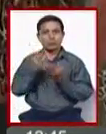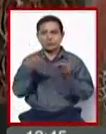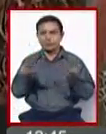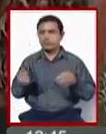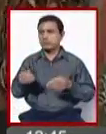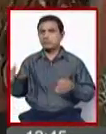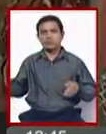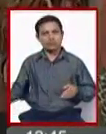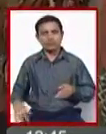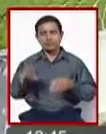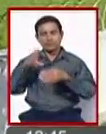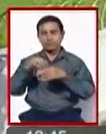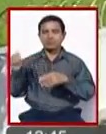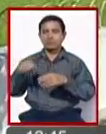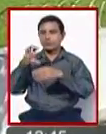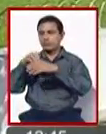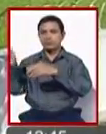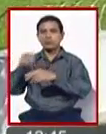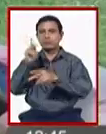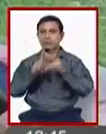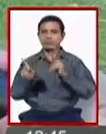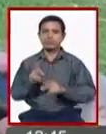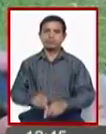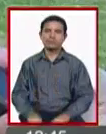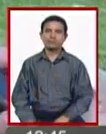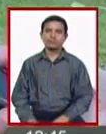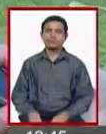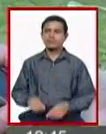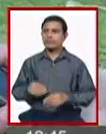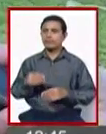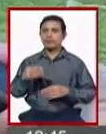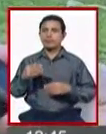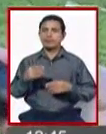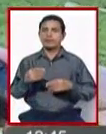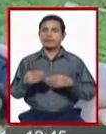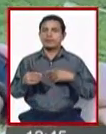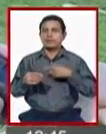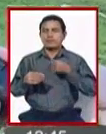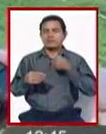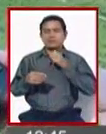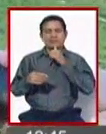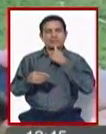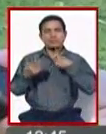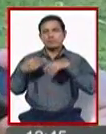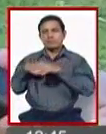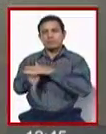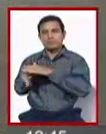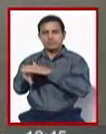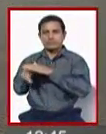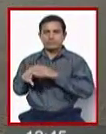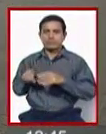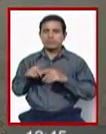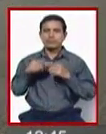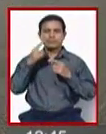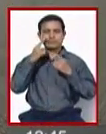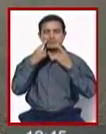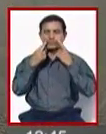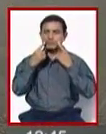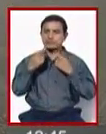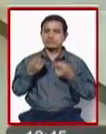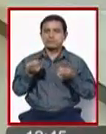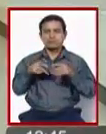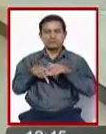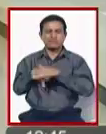niños. Piden que la perrera municipal se haga cargo. Un poco se queja al orinar, pero se pone a llorar, digamos,